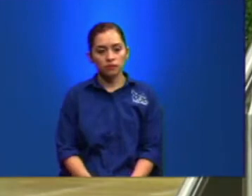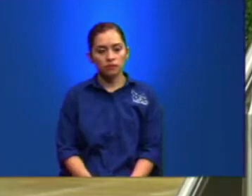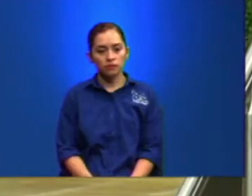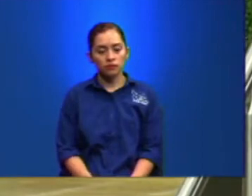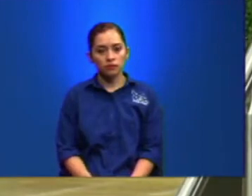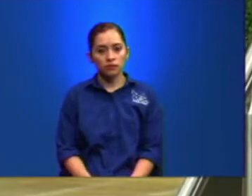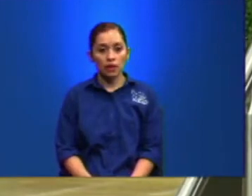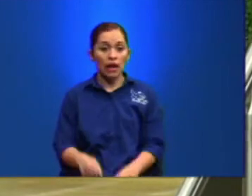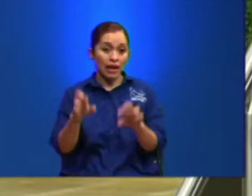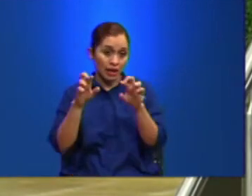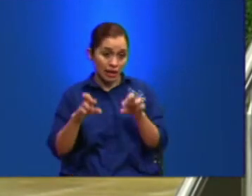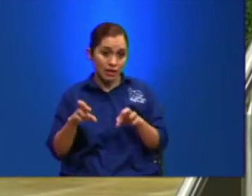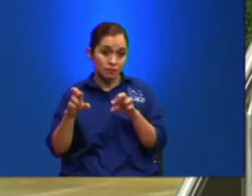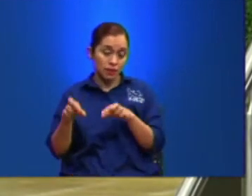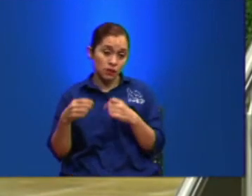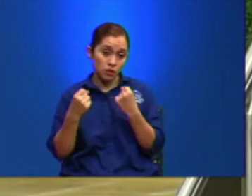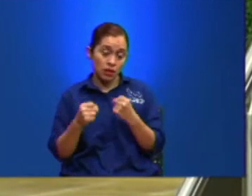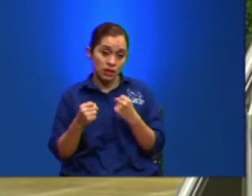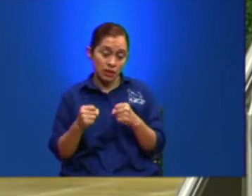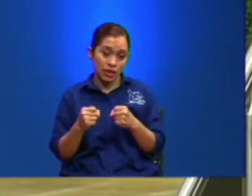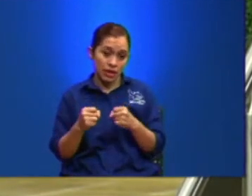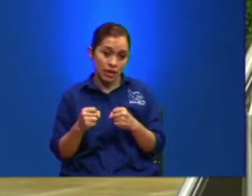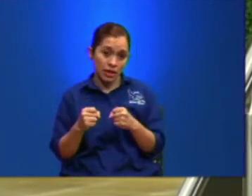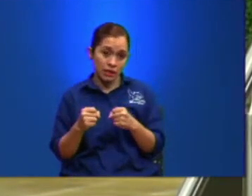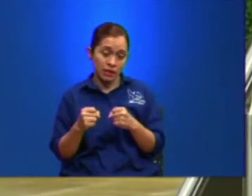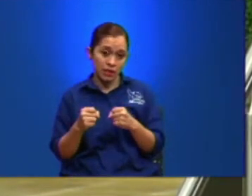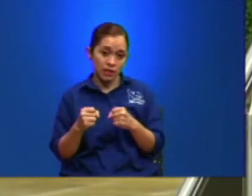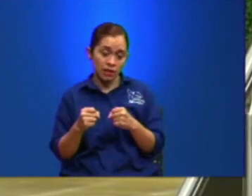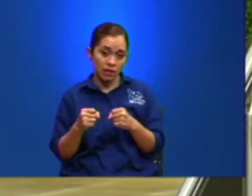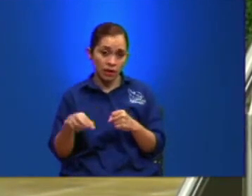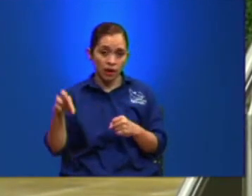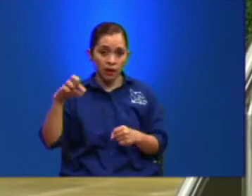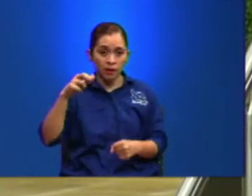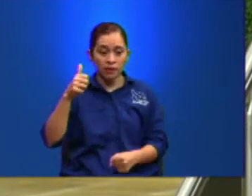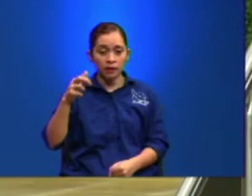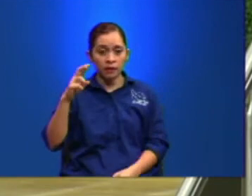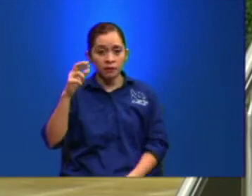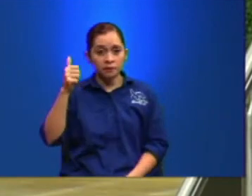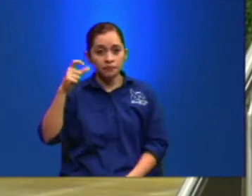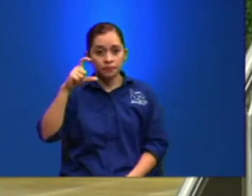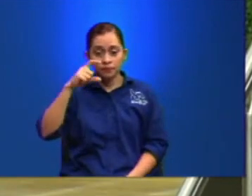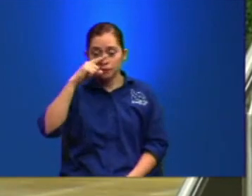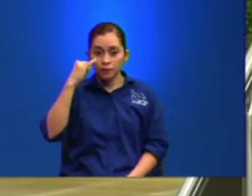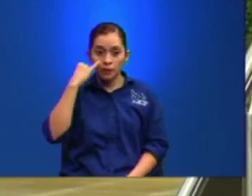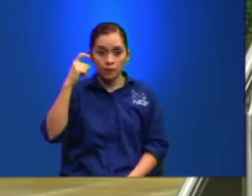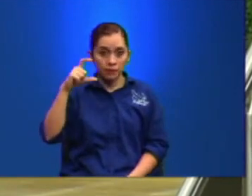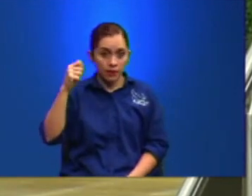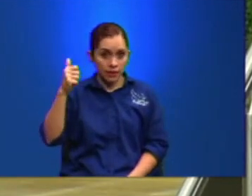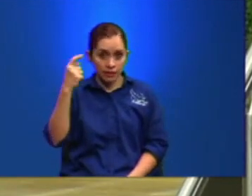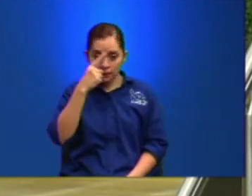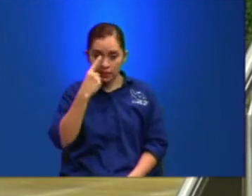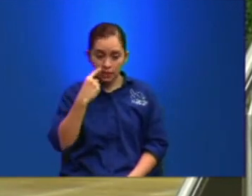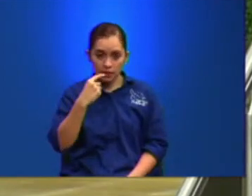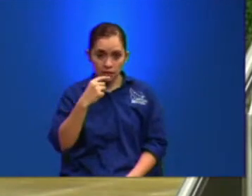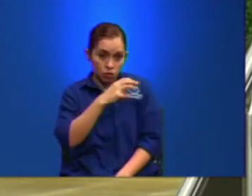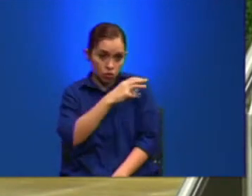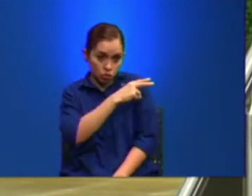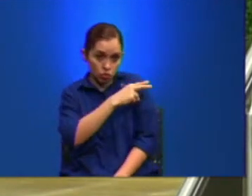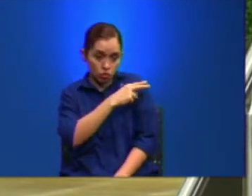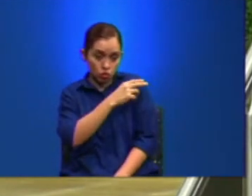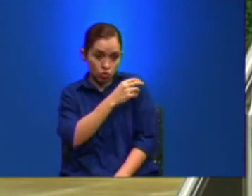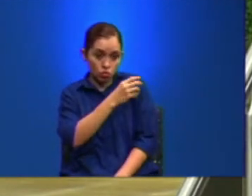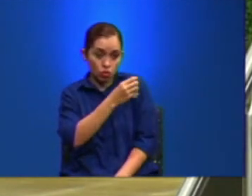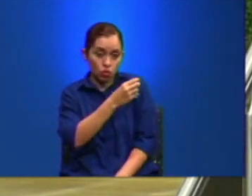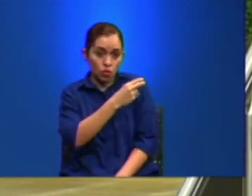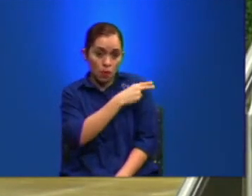médicos y les toca dormir como como se llama donde hacen las autopsias en la morgue yo imagino que un momentito en